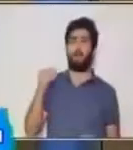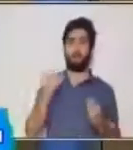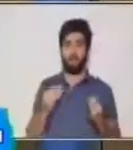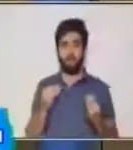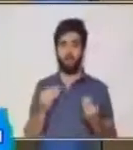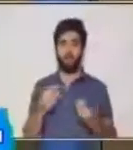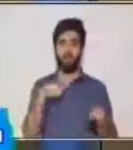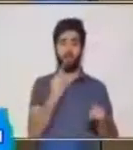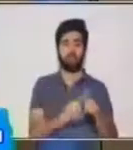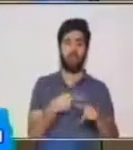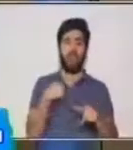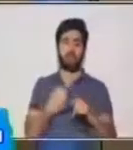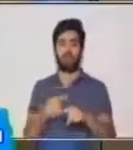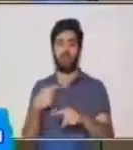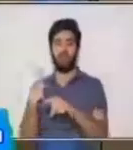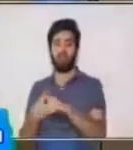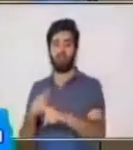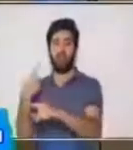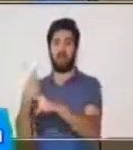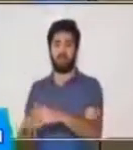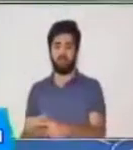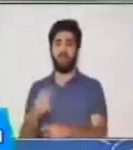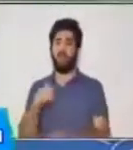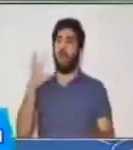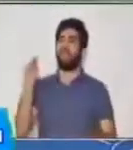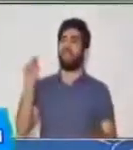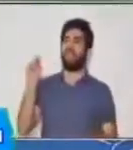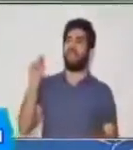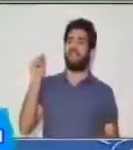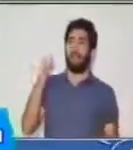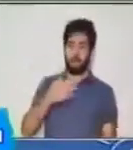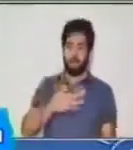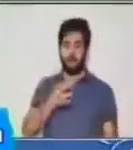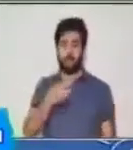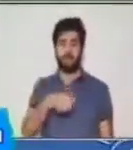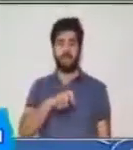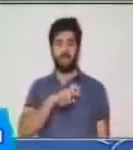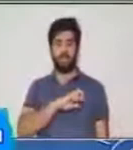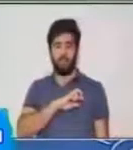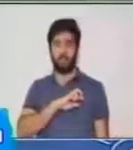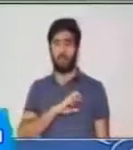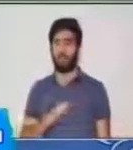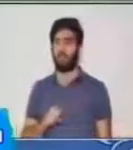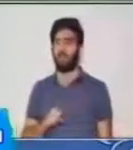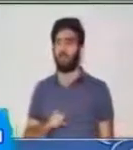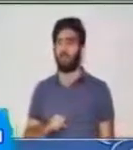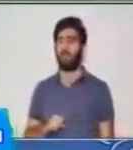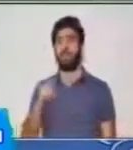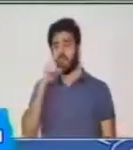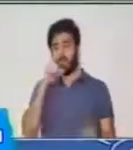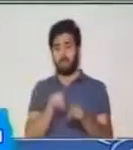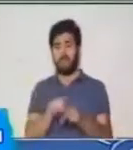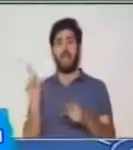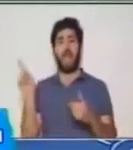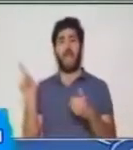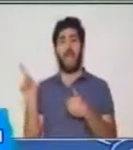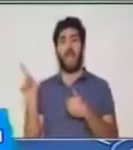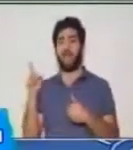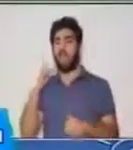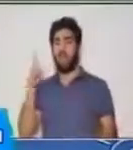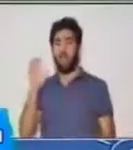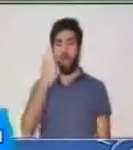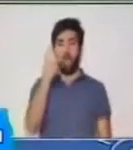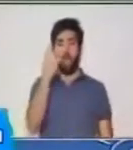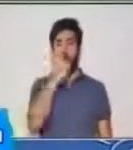interrumpir la conversación y a contar cosas personales y a dar ejemplos propios. Y tenemos el oso, que es un